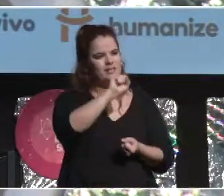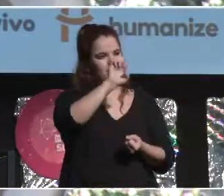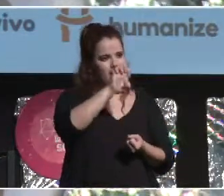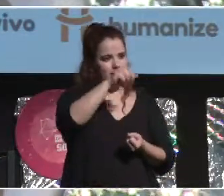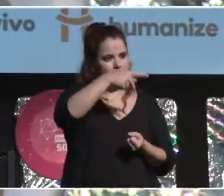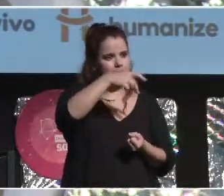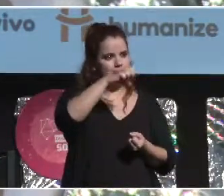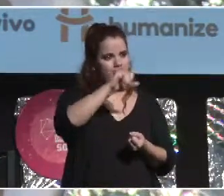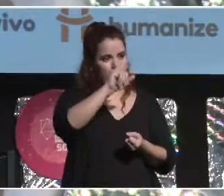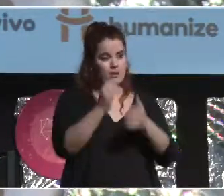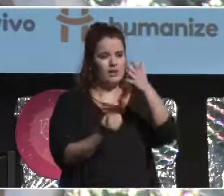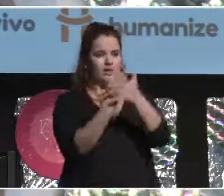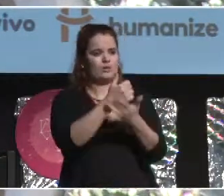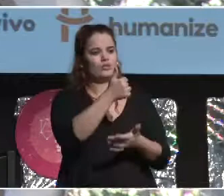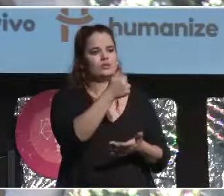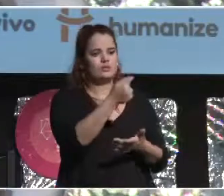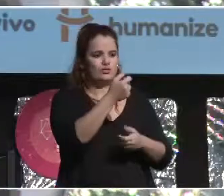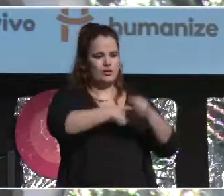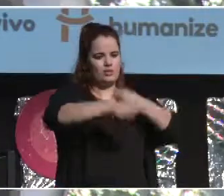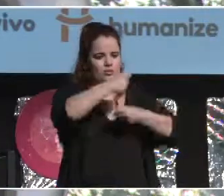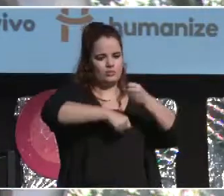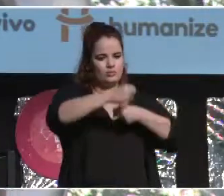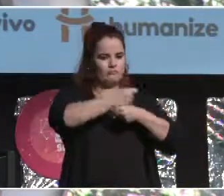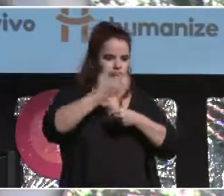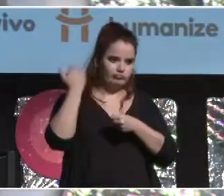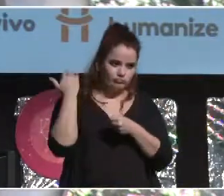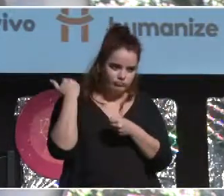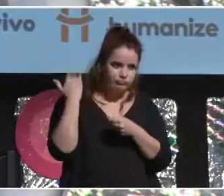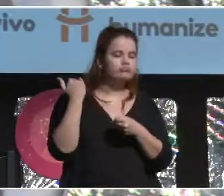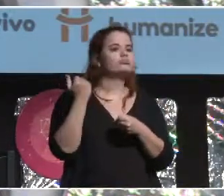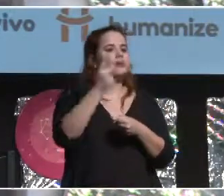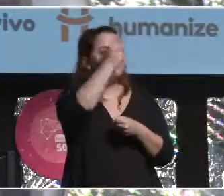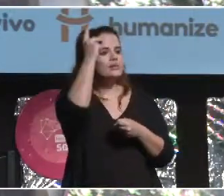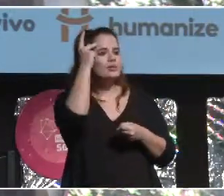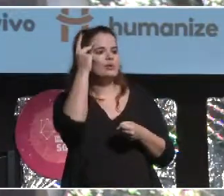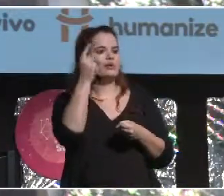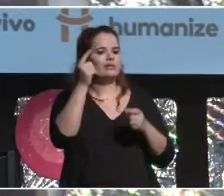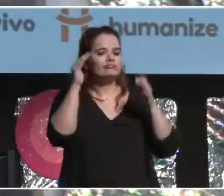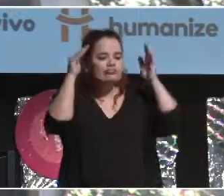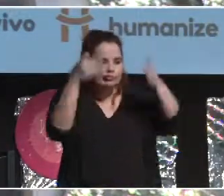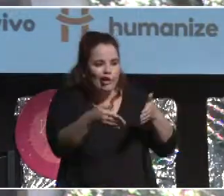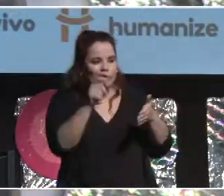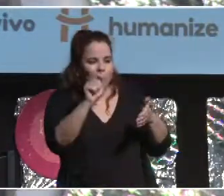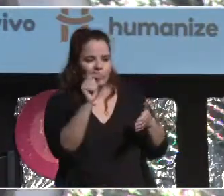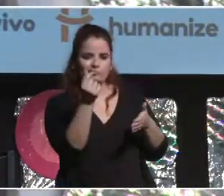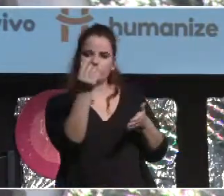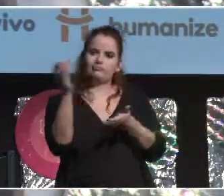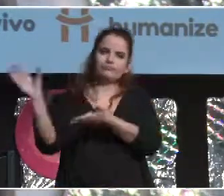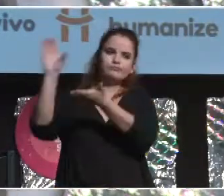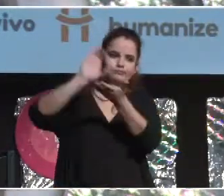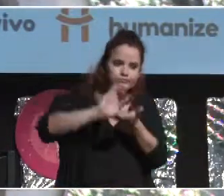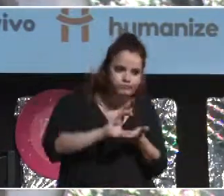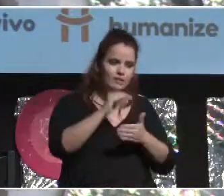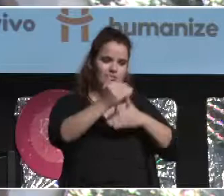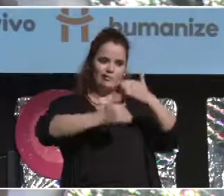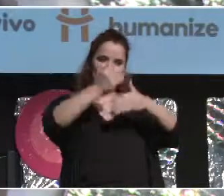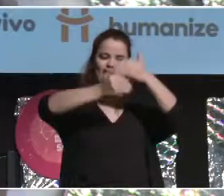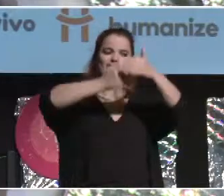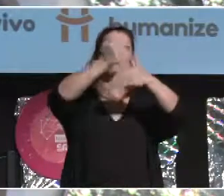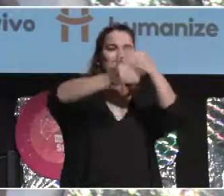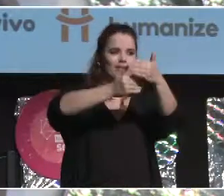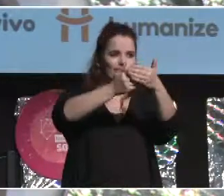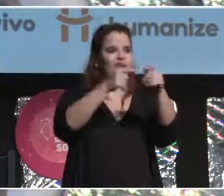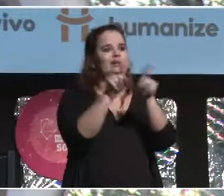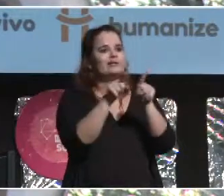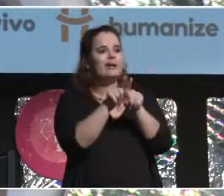años y ahí empezó a trabajar las agendas del desarrollo, agendas de financiación como la de Addis Abeba, otras agendas